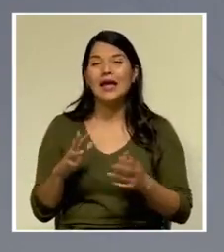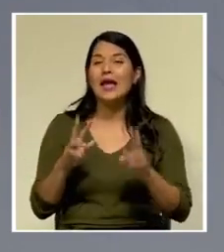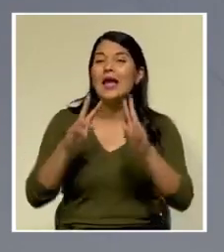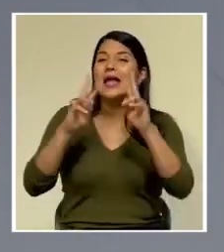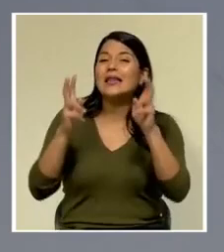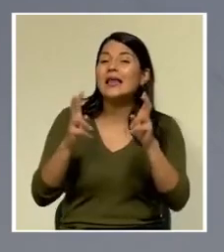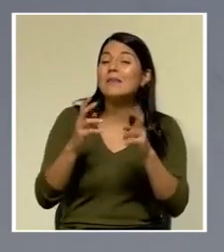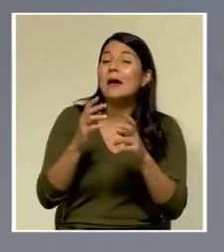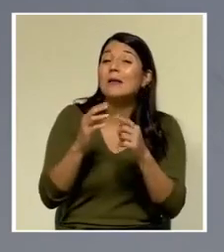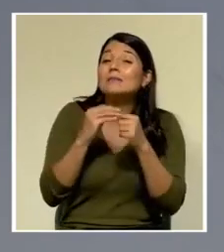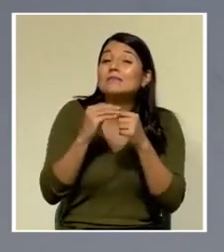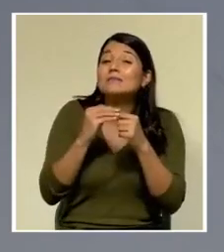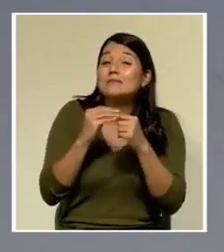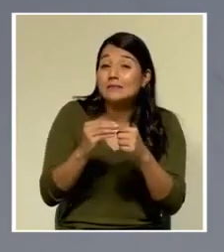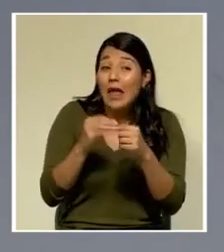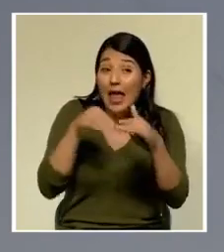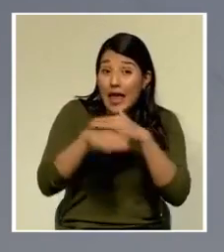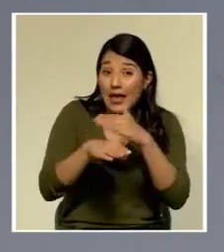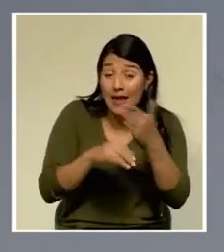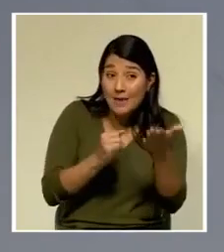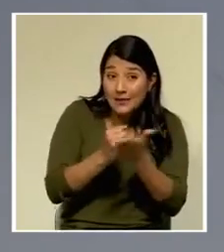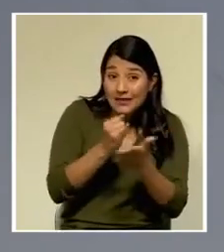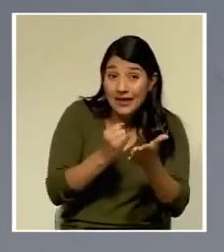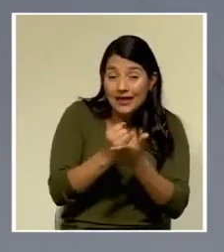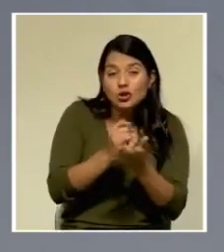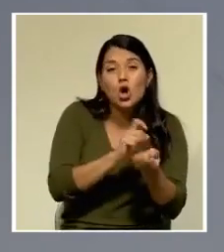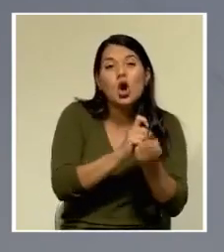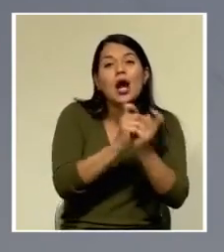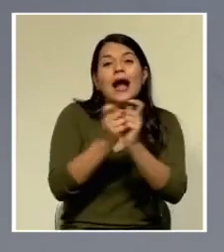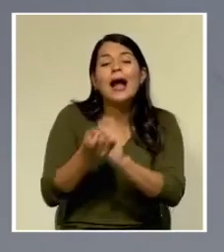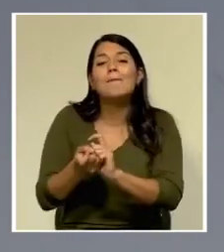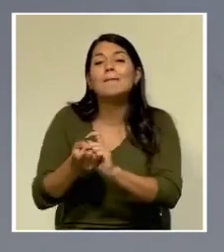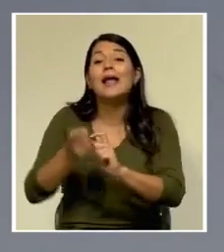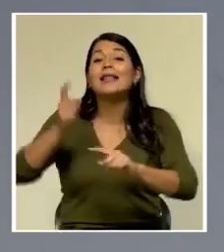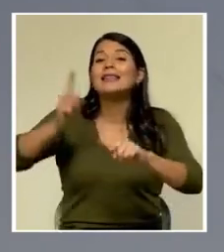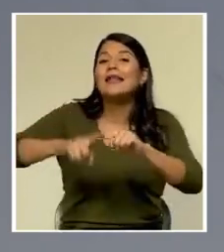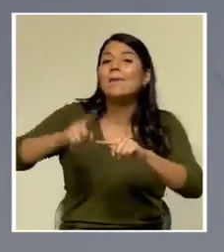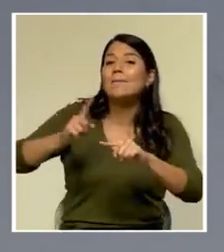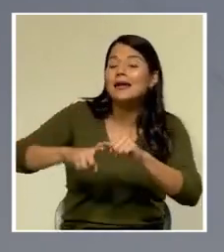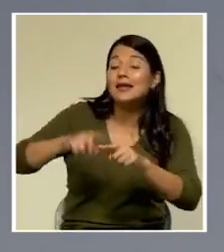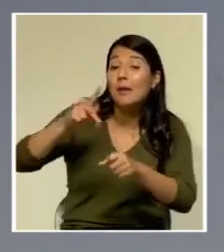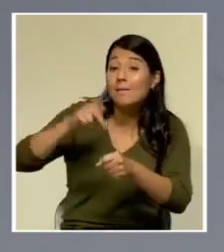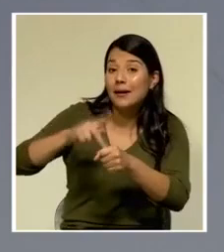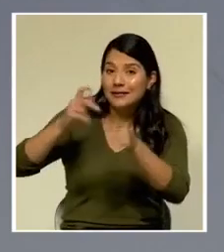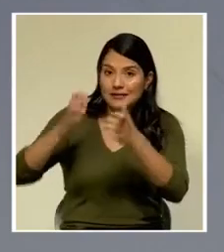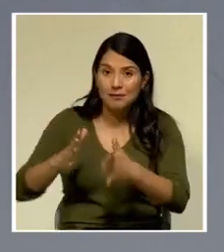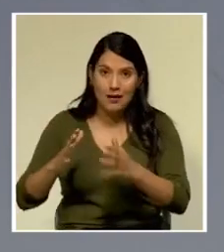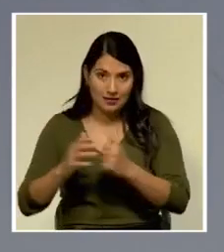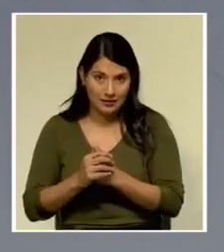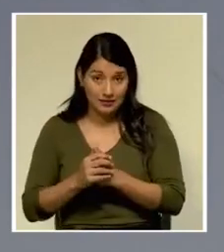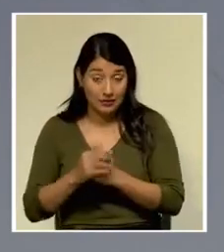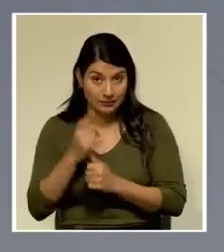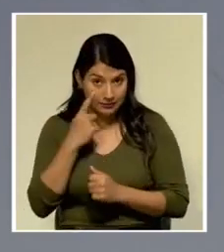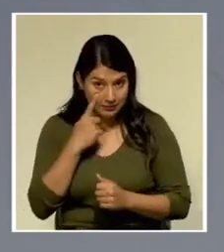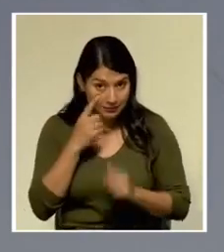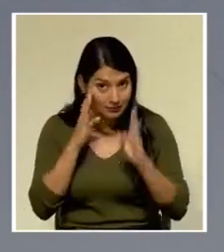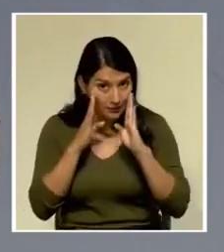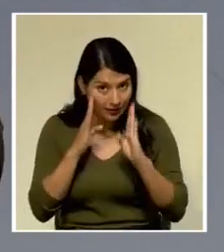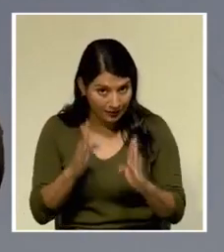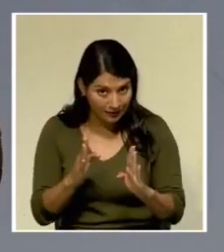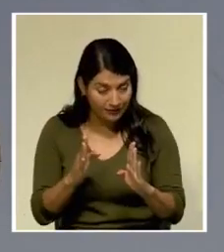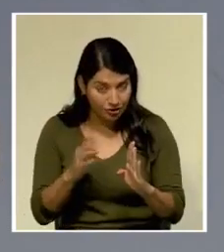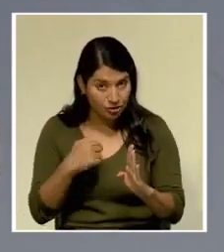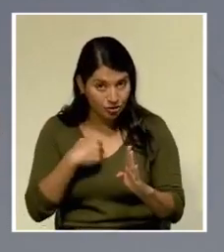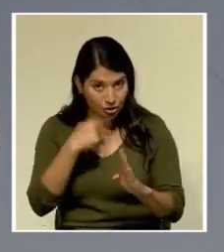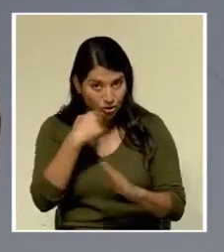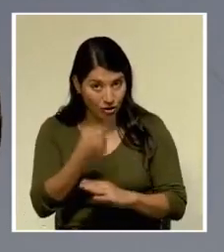sobre estos casos va a cambiar dependiendo de los intereses de los actores presentes. Ojo lo que voy a decir, no solamente en la